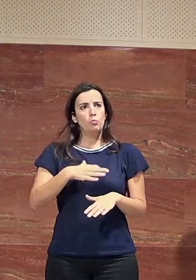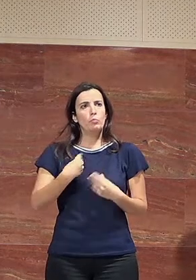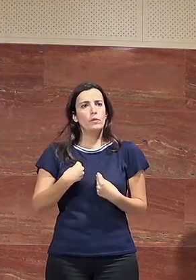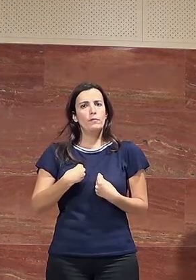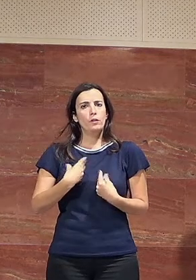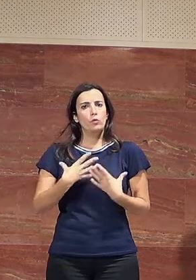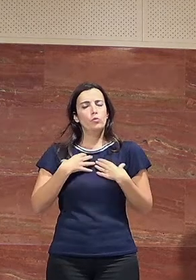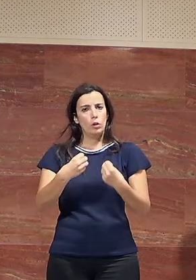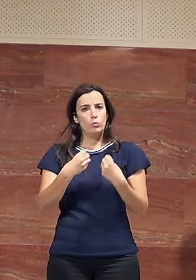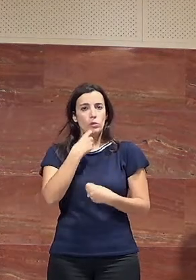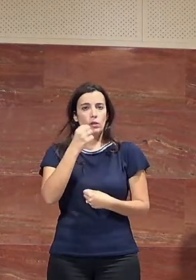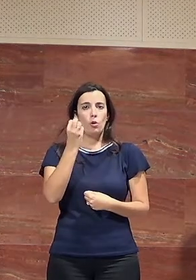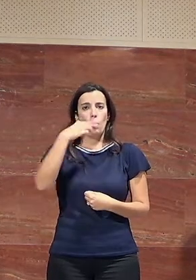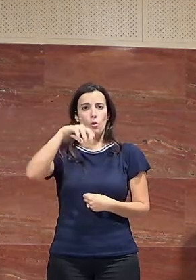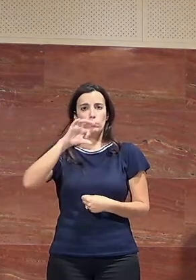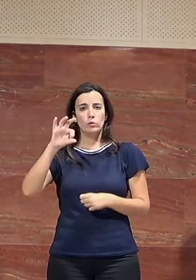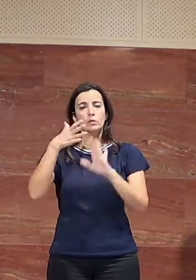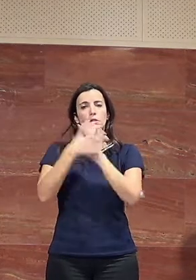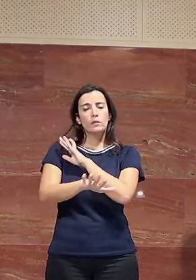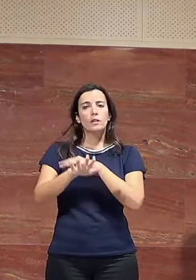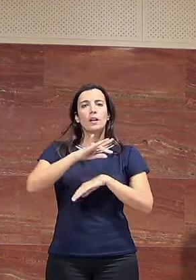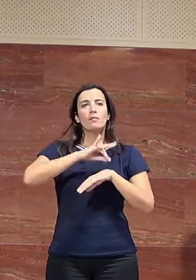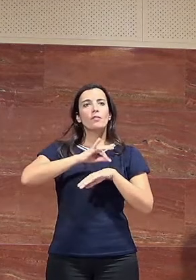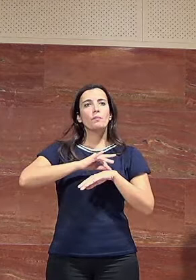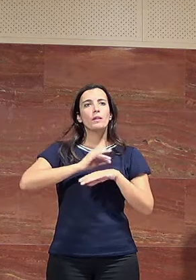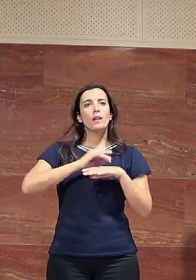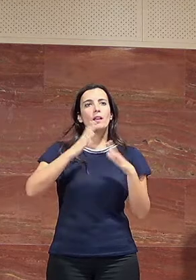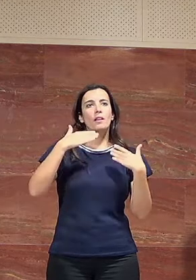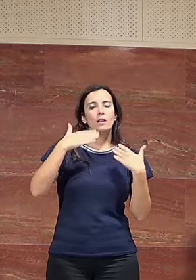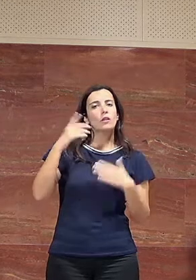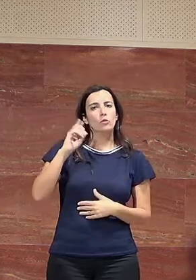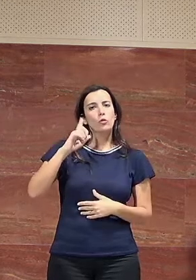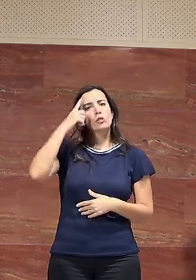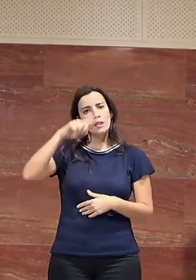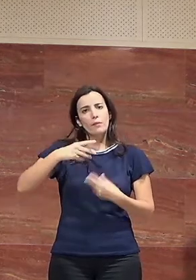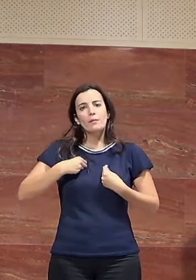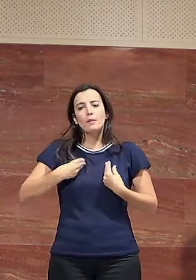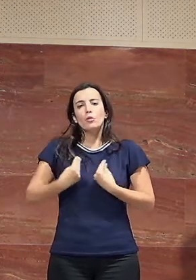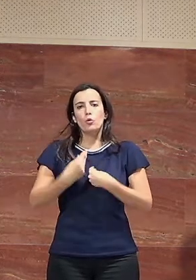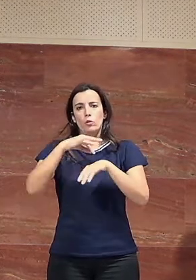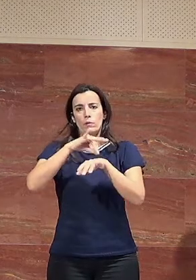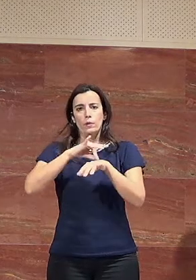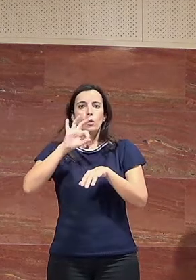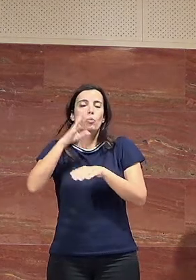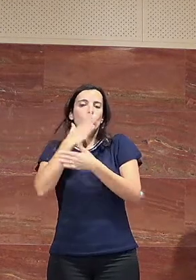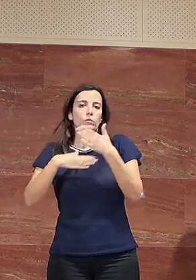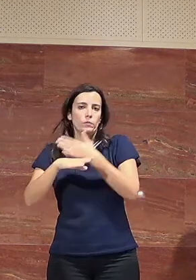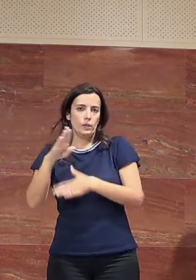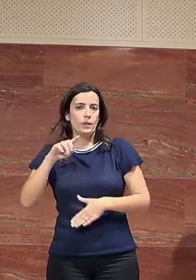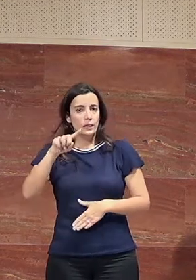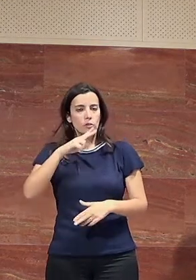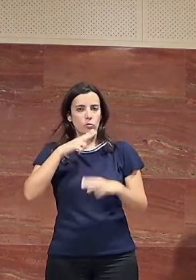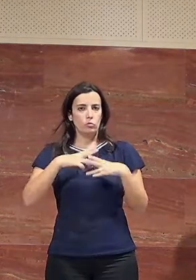dice la OMS, no se trata de no tener enfermedad, sino de saber vivir con la enfermedad o con la discapacidad que voy a tener. Eso es la